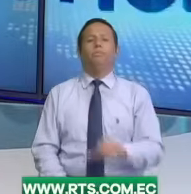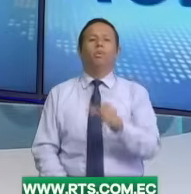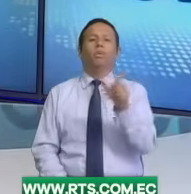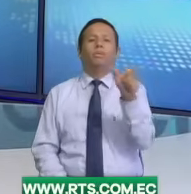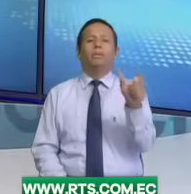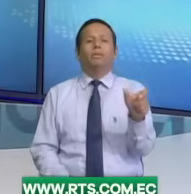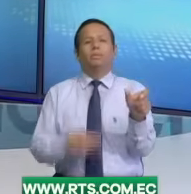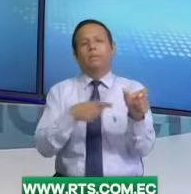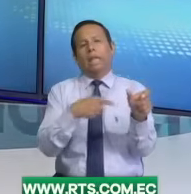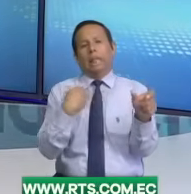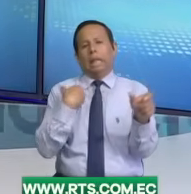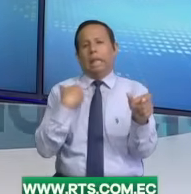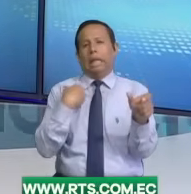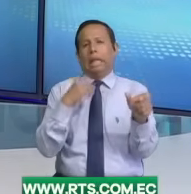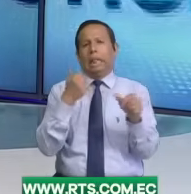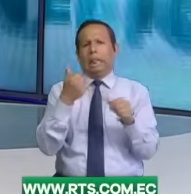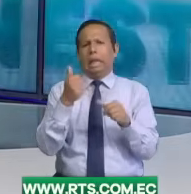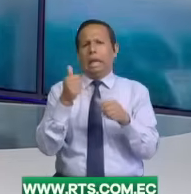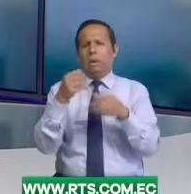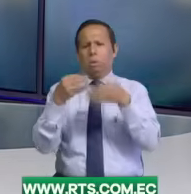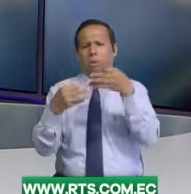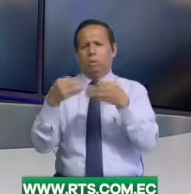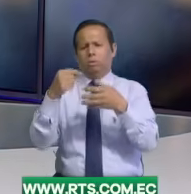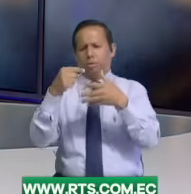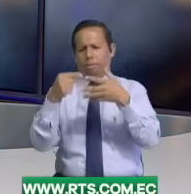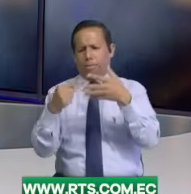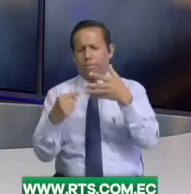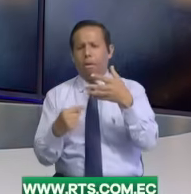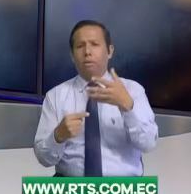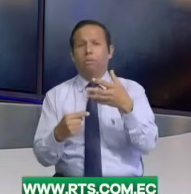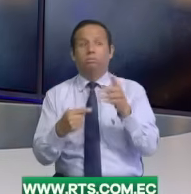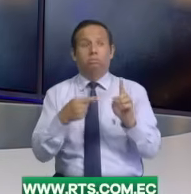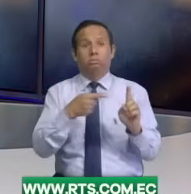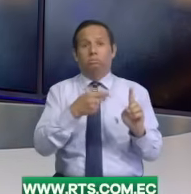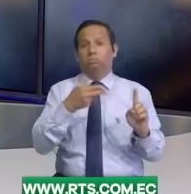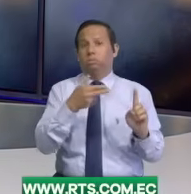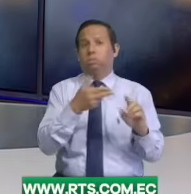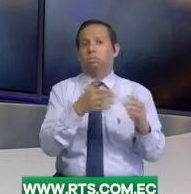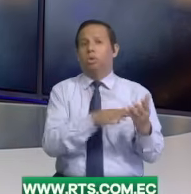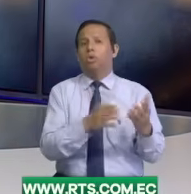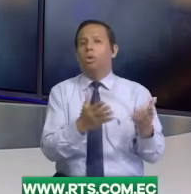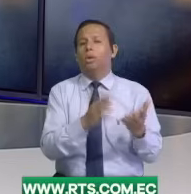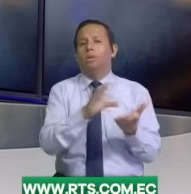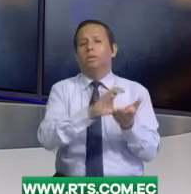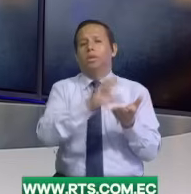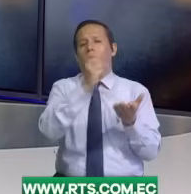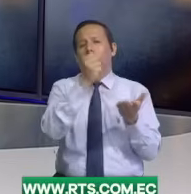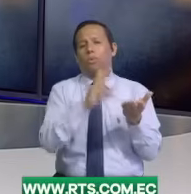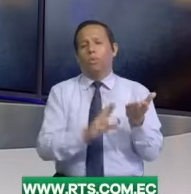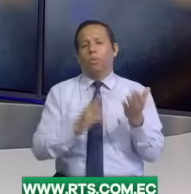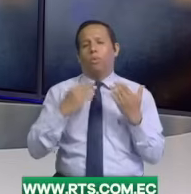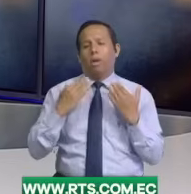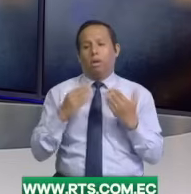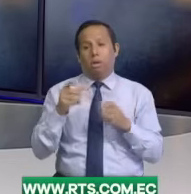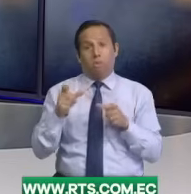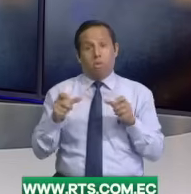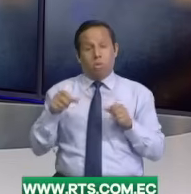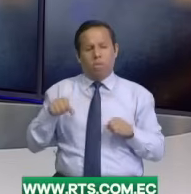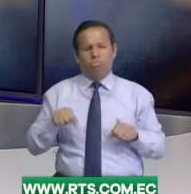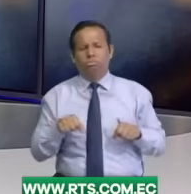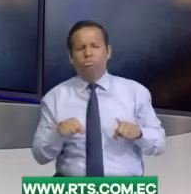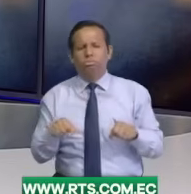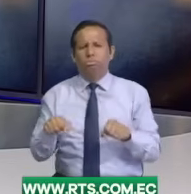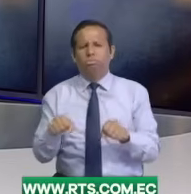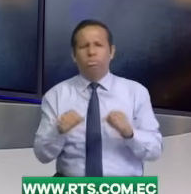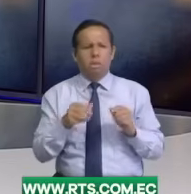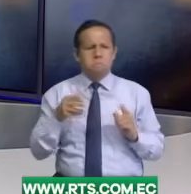ciudadano con más de 10 antecedentes penales fue asesinado en el centro sur de Guayaquil. Sicarios lo siguieron hasta una esquina